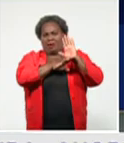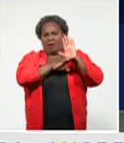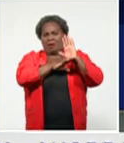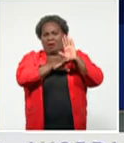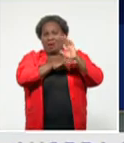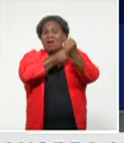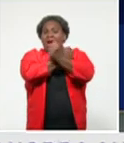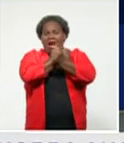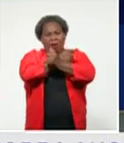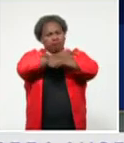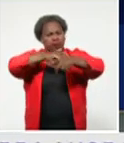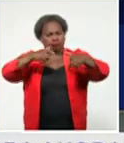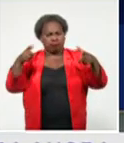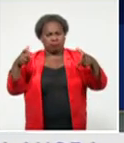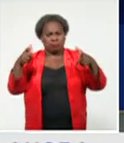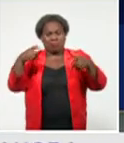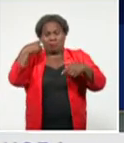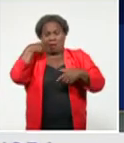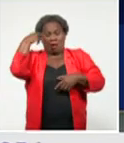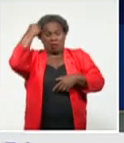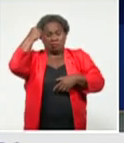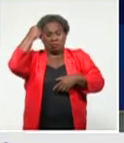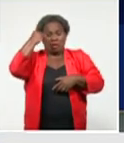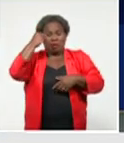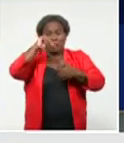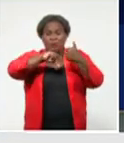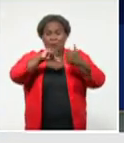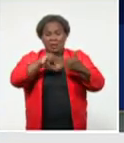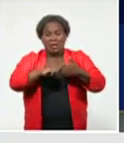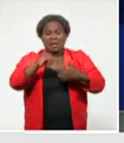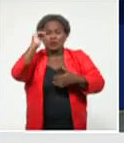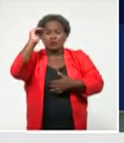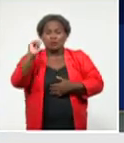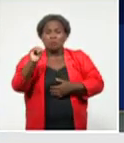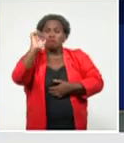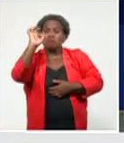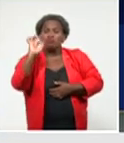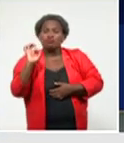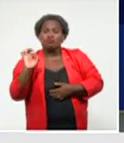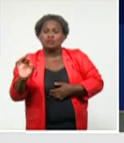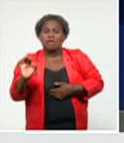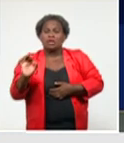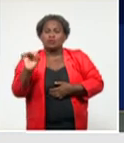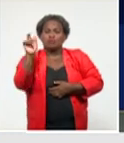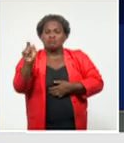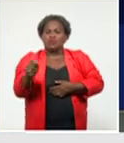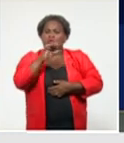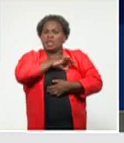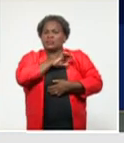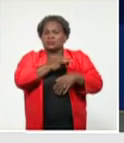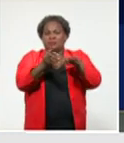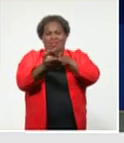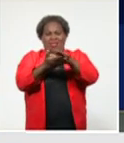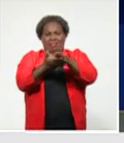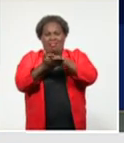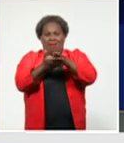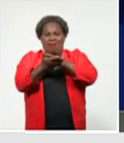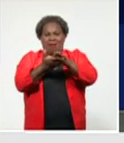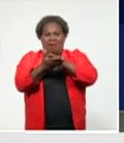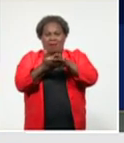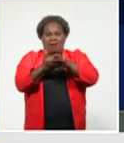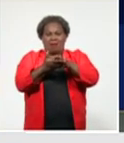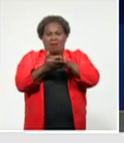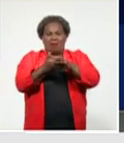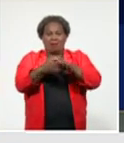cuenta este comportamiento y tenemos en cuenta el porciento que son asintomáticos, y yo no sé si